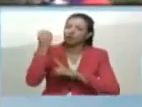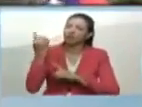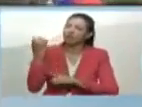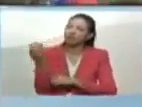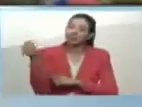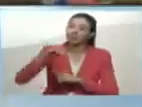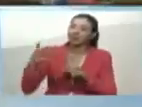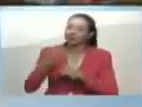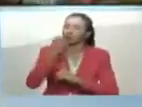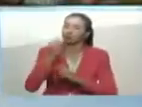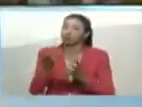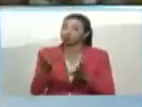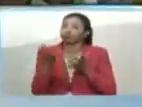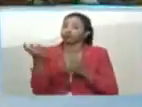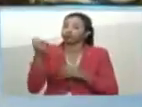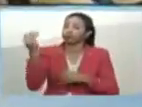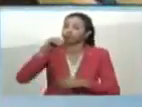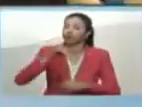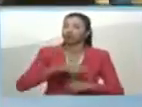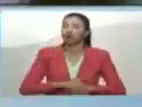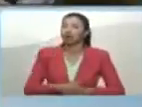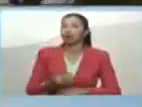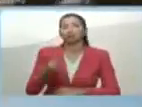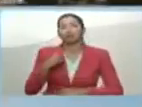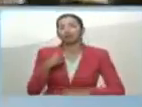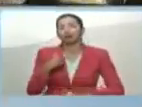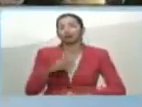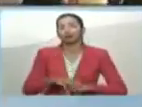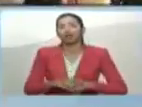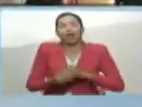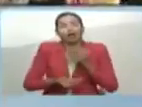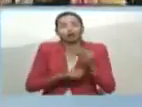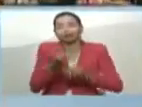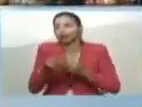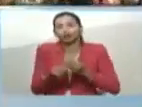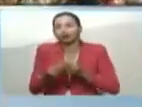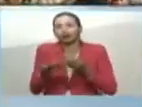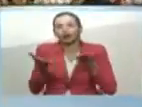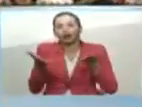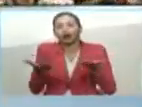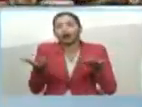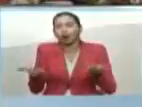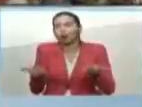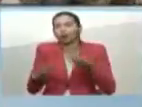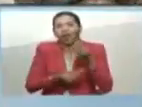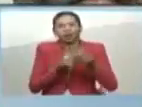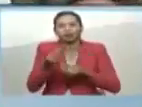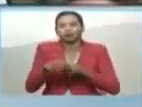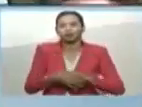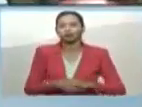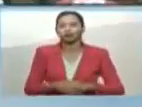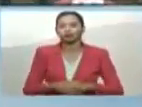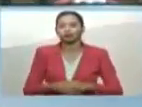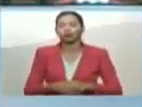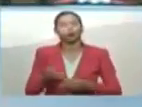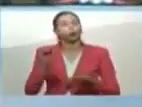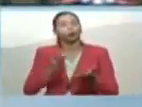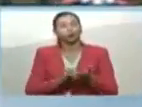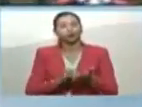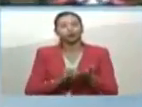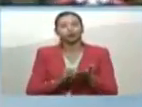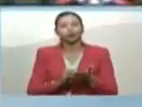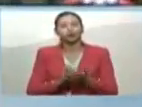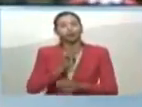las conquistas. Por eso cuando a mí me dicen qué hacer en este momento, yo digo volver al espíritu